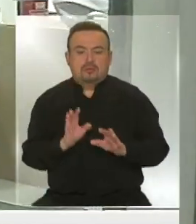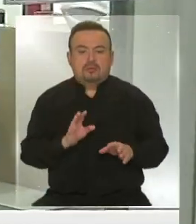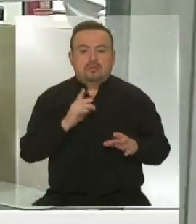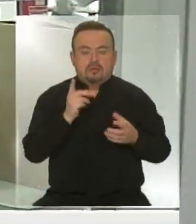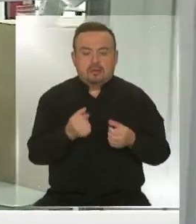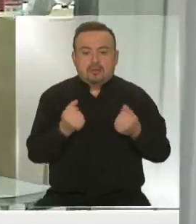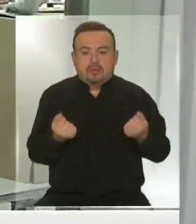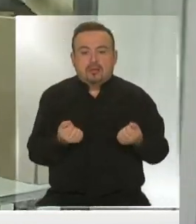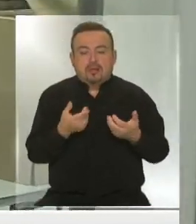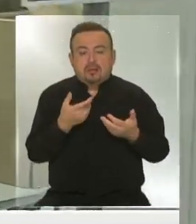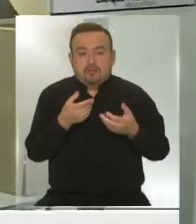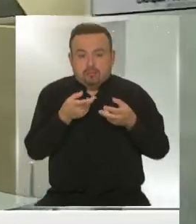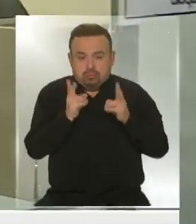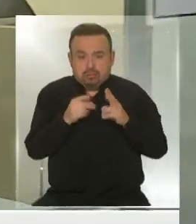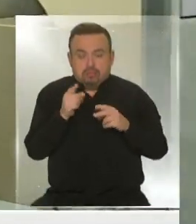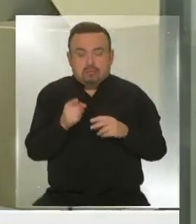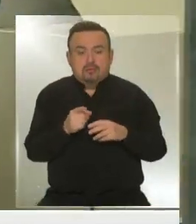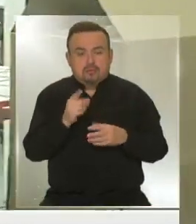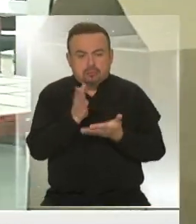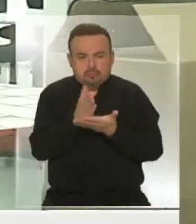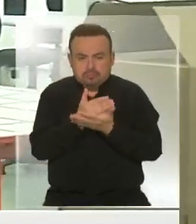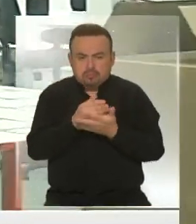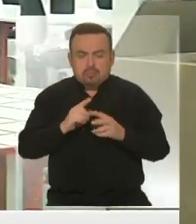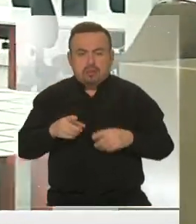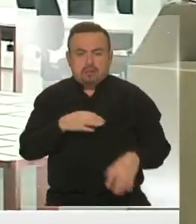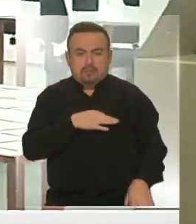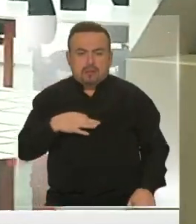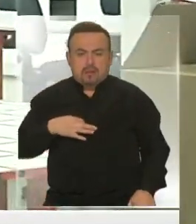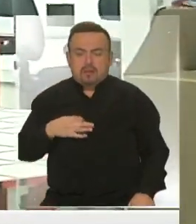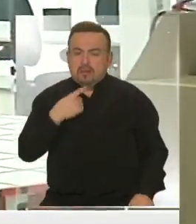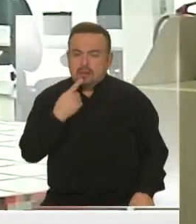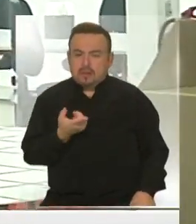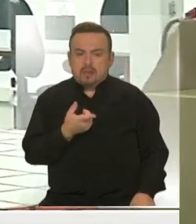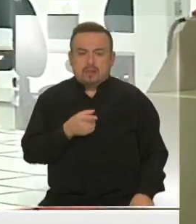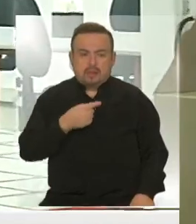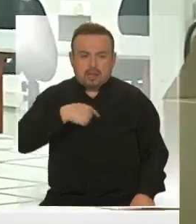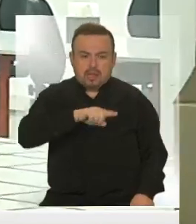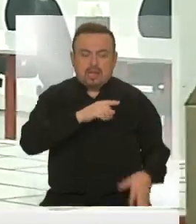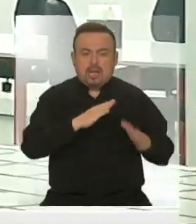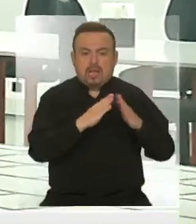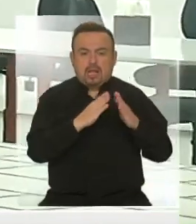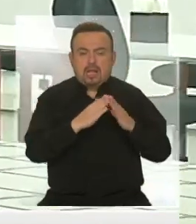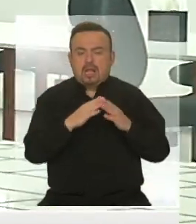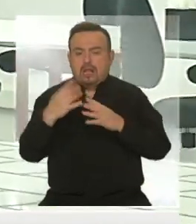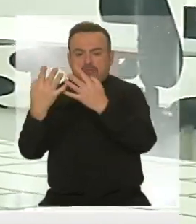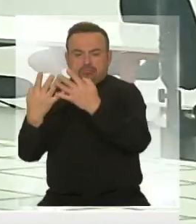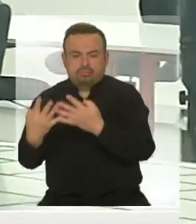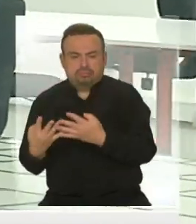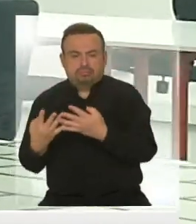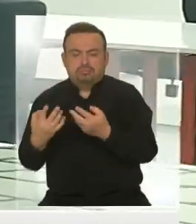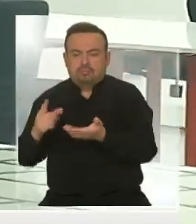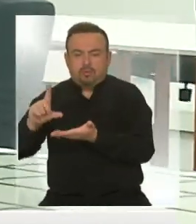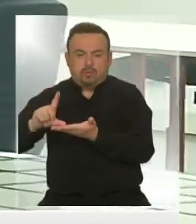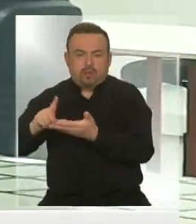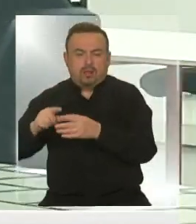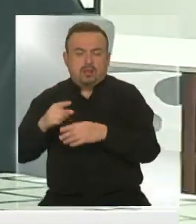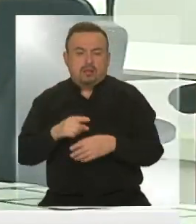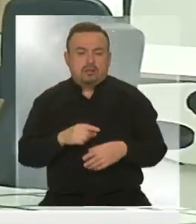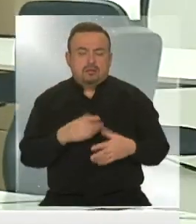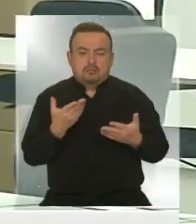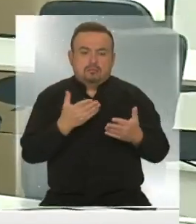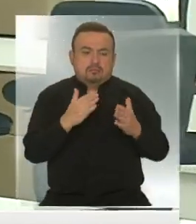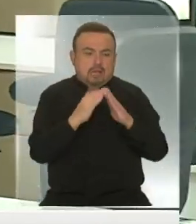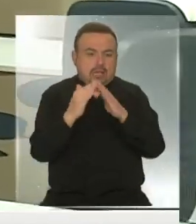y ha permitido inclusive estrategias del ministerio que han ido a tomar muestras a la cárcel, también a domicilio